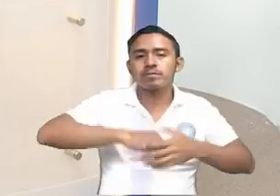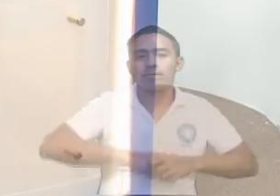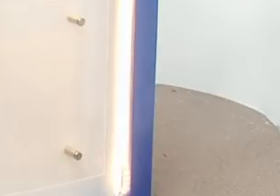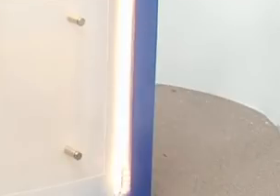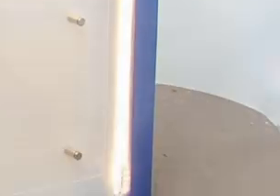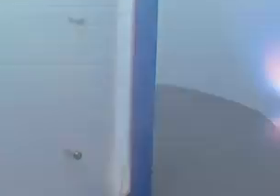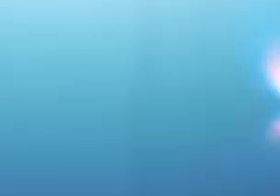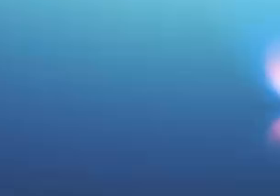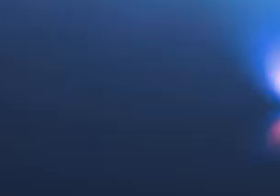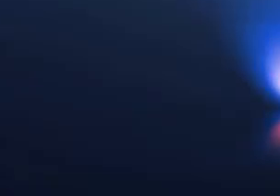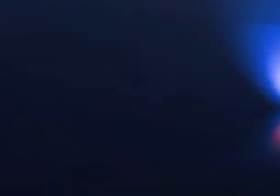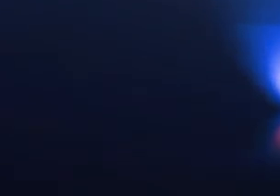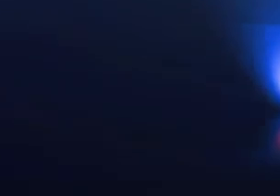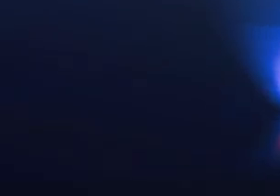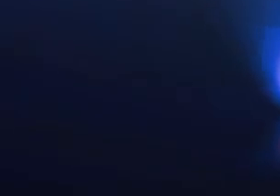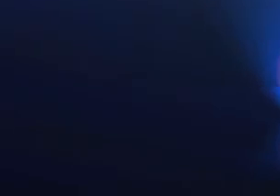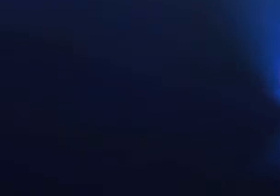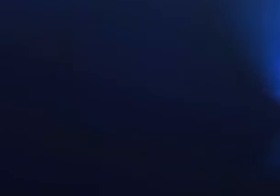detalles.